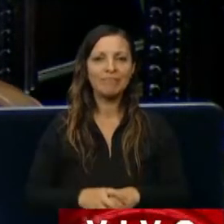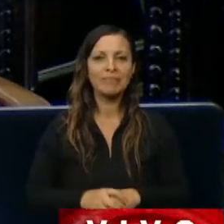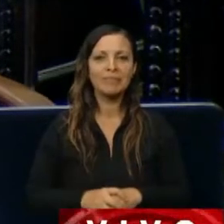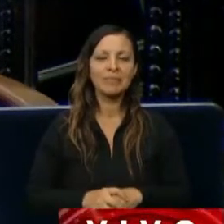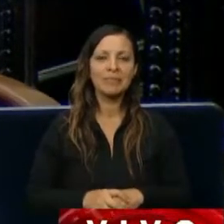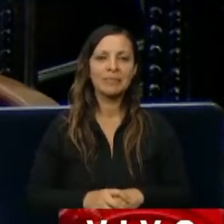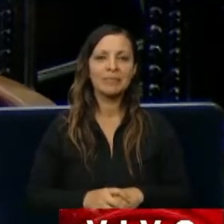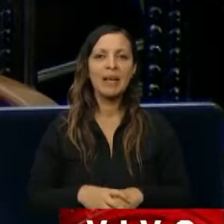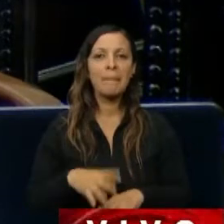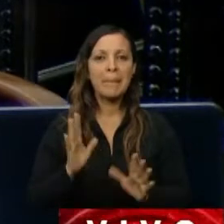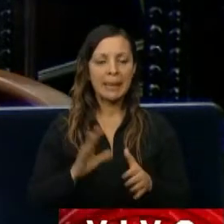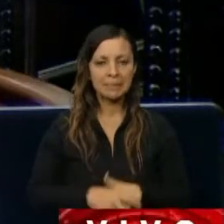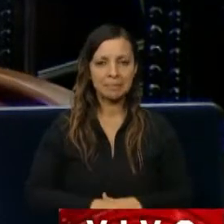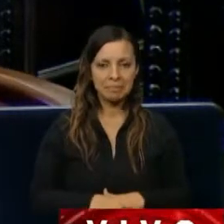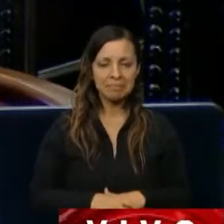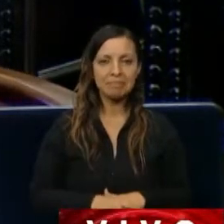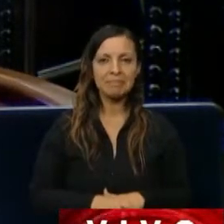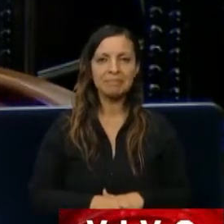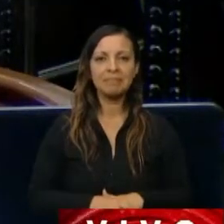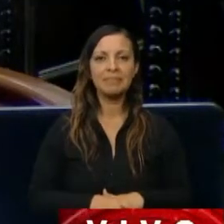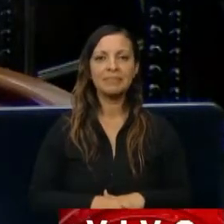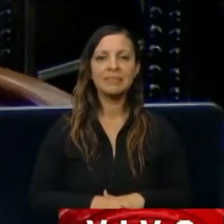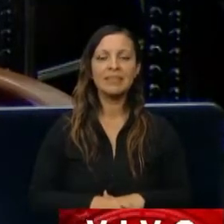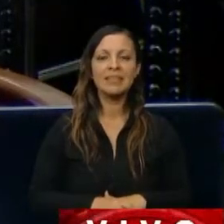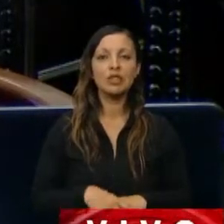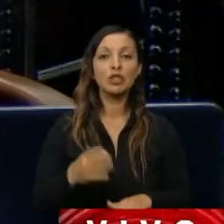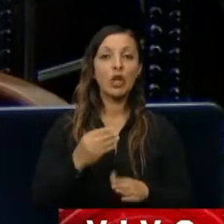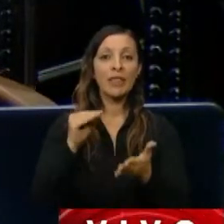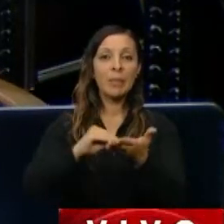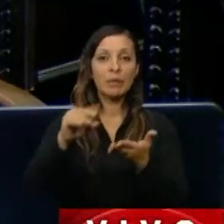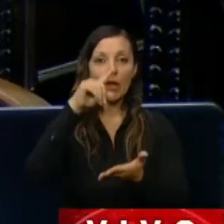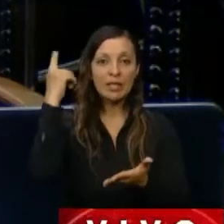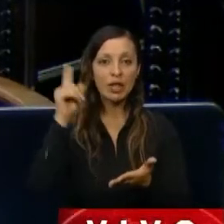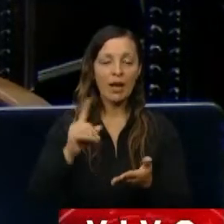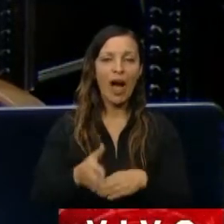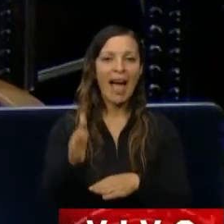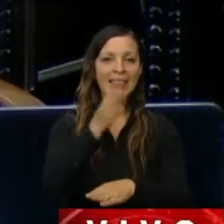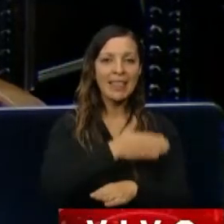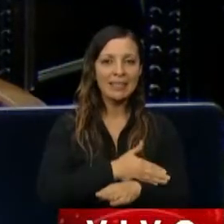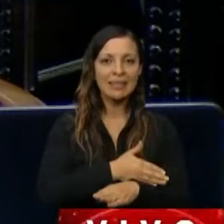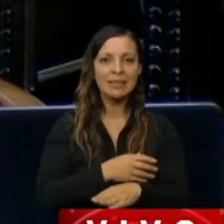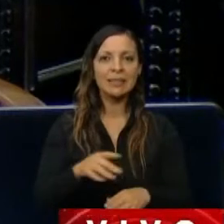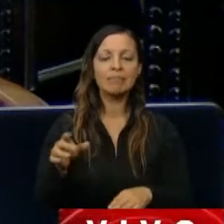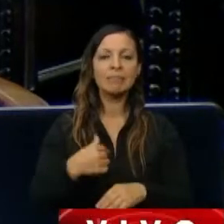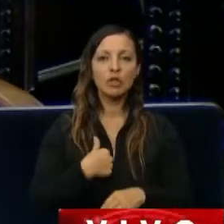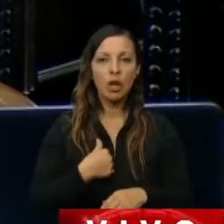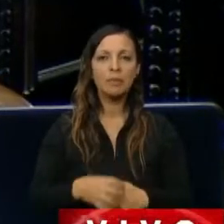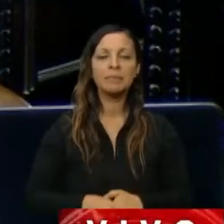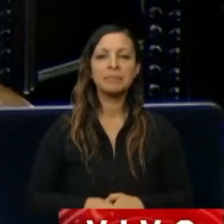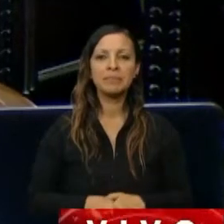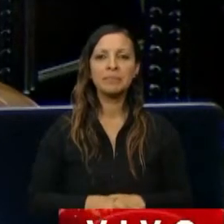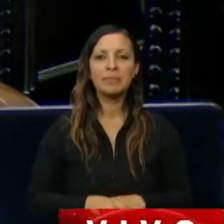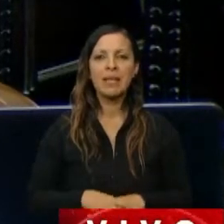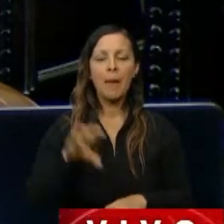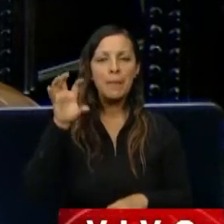aprovechar el viento a favor. Mire, presidente, antes de ser diputado nacional, cuando era legislador en